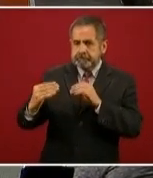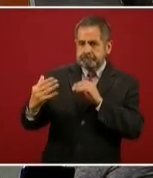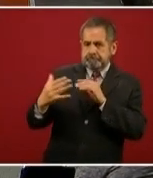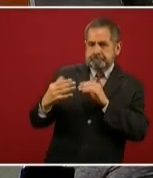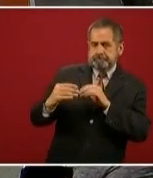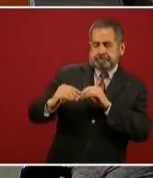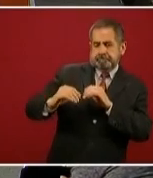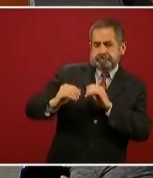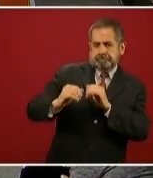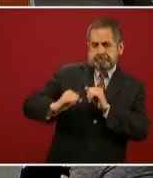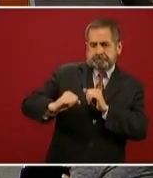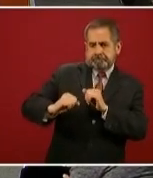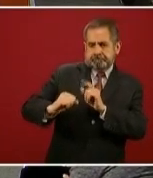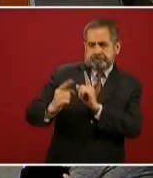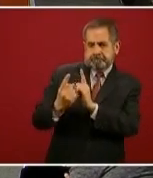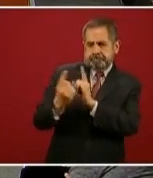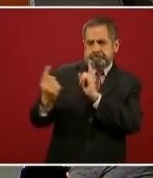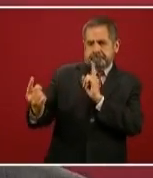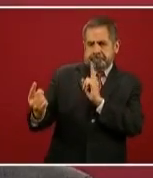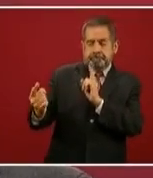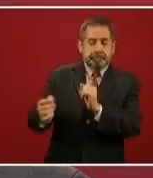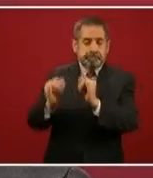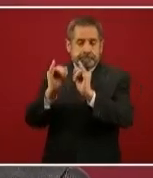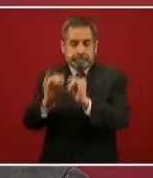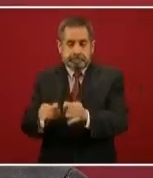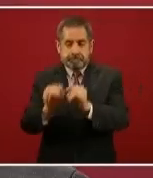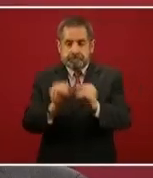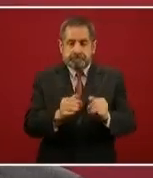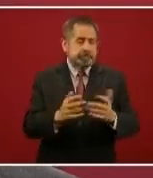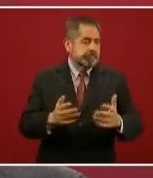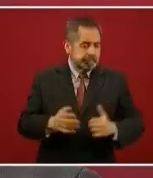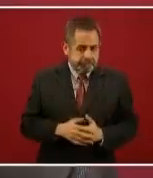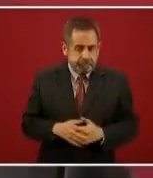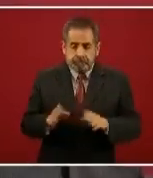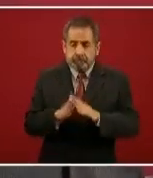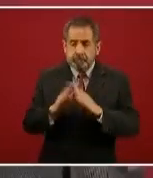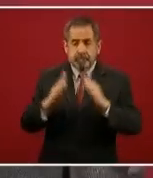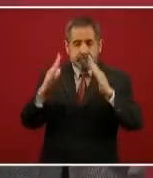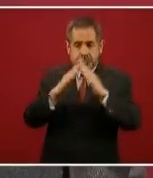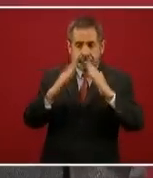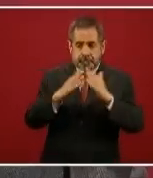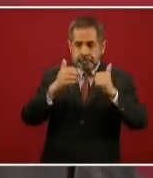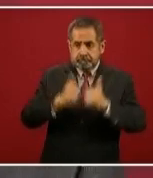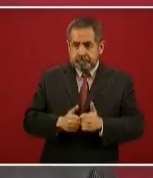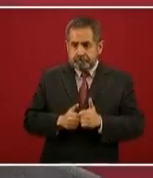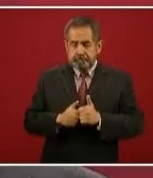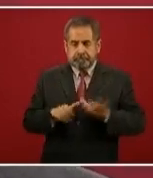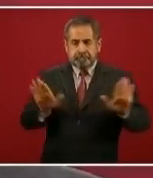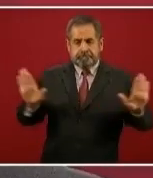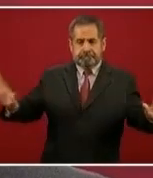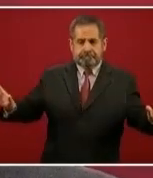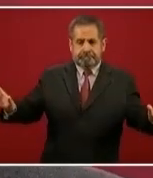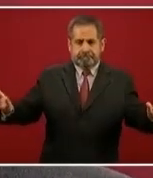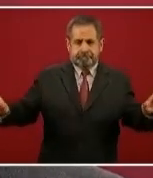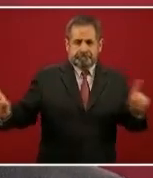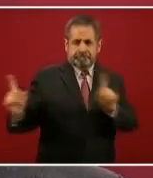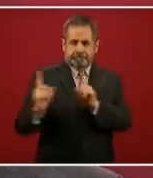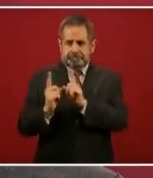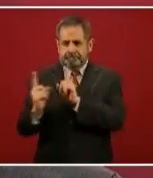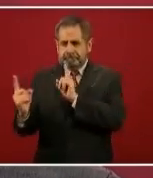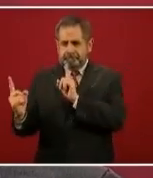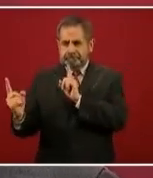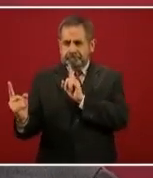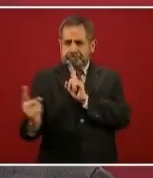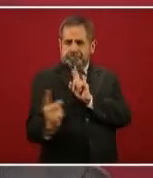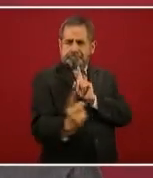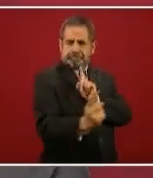hacer y lo debemos hacer en forma individual, quedándonos en casa, manteniéndonos a sana distancia. Pero también